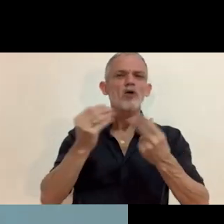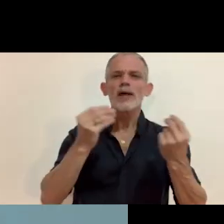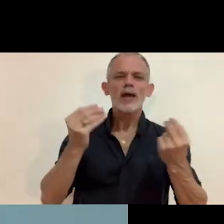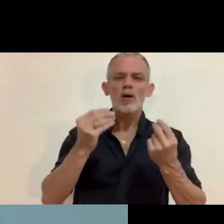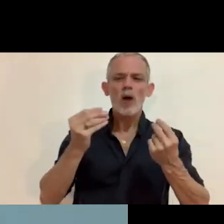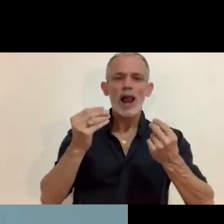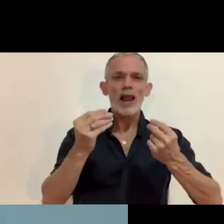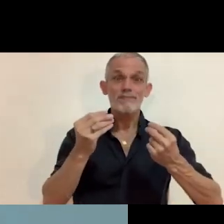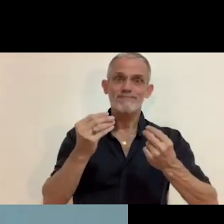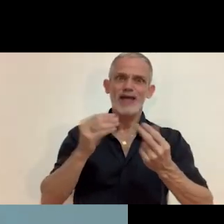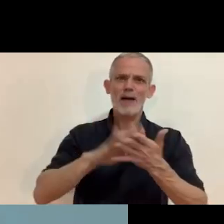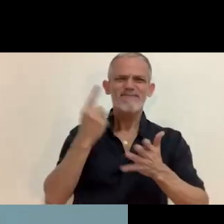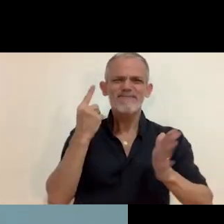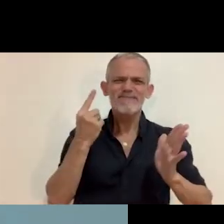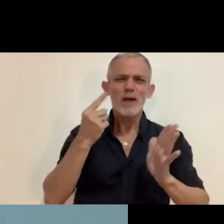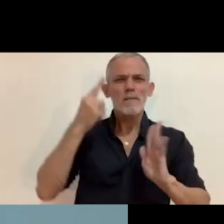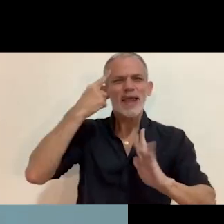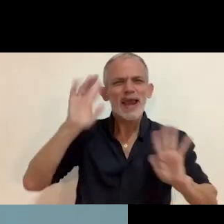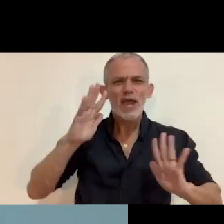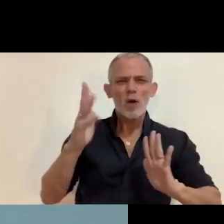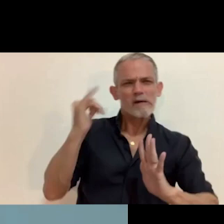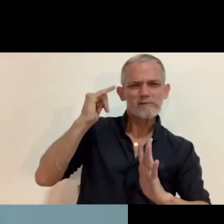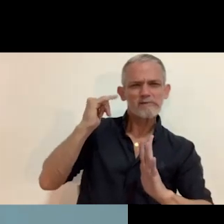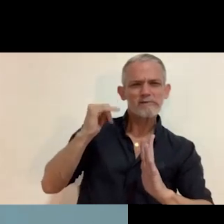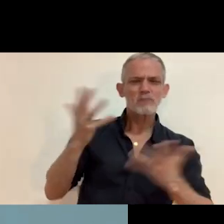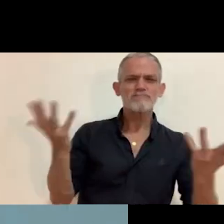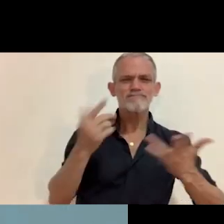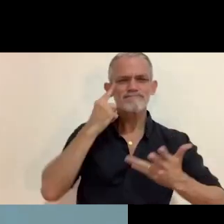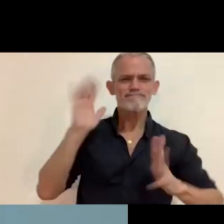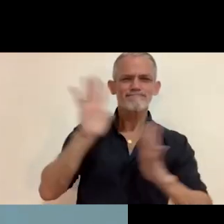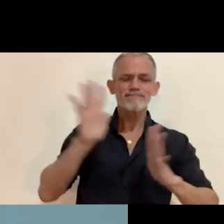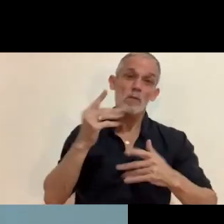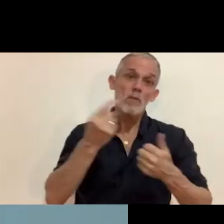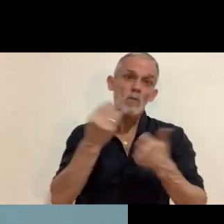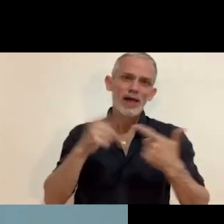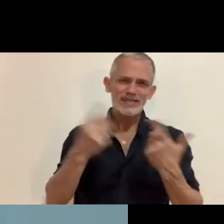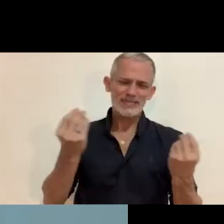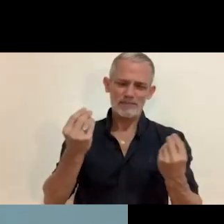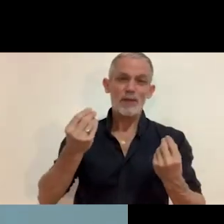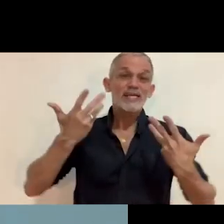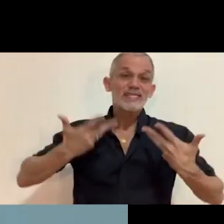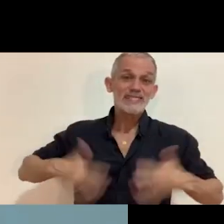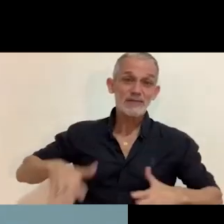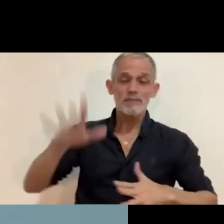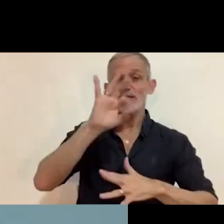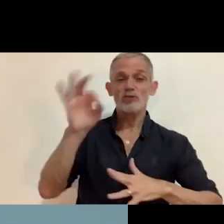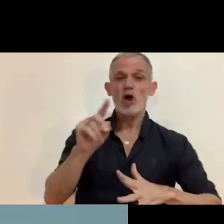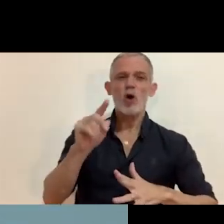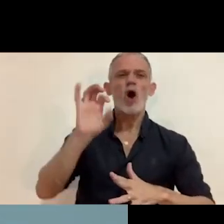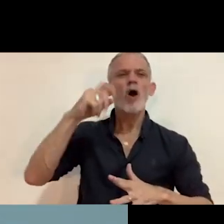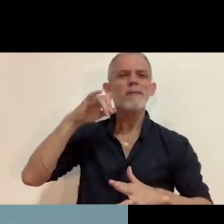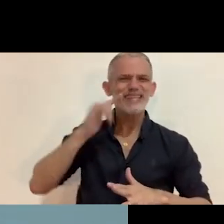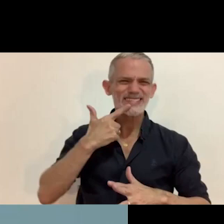sobre base presunta es que nosotros sabemos que las presunciones pueden ser o simples u hominis, que parten